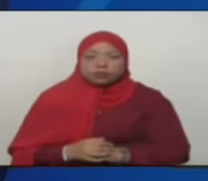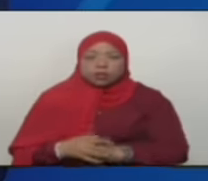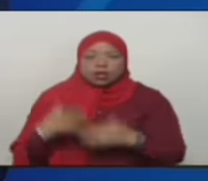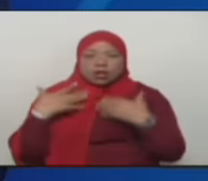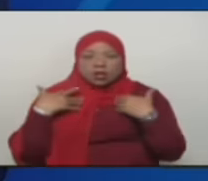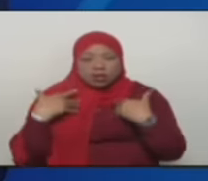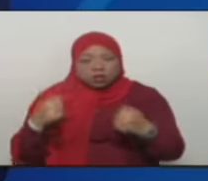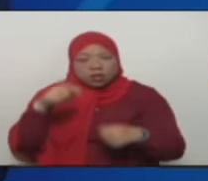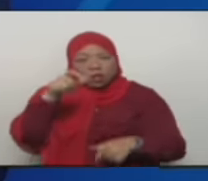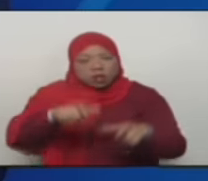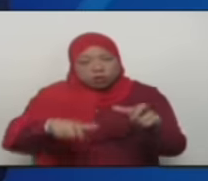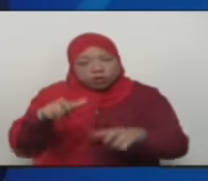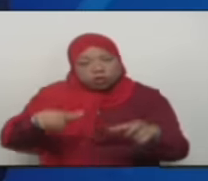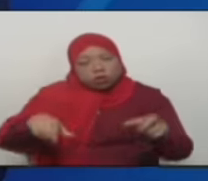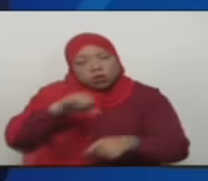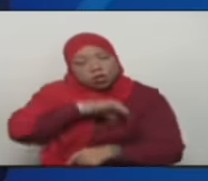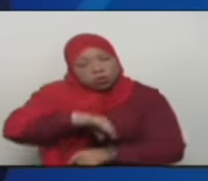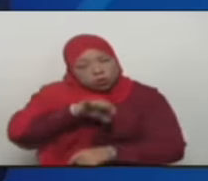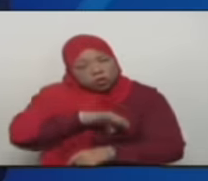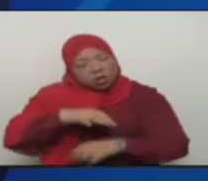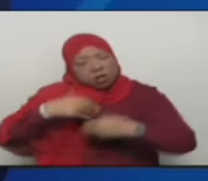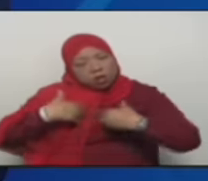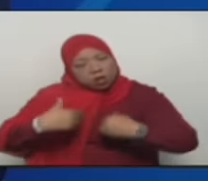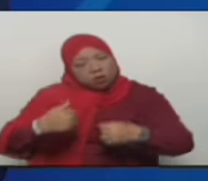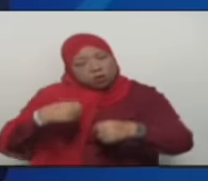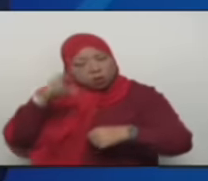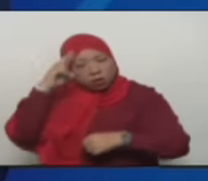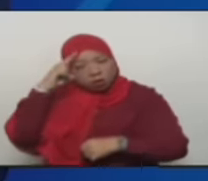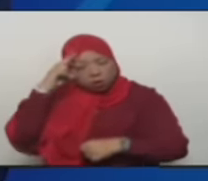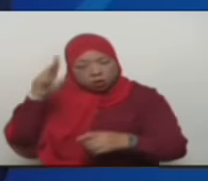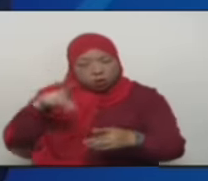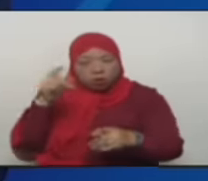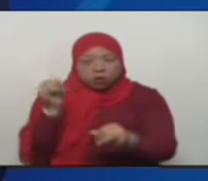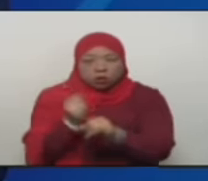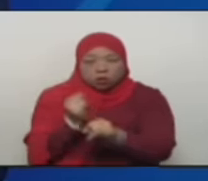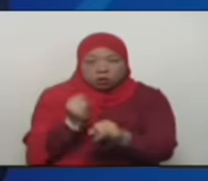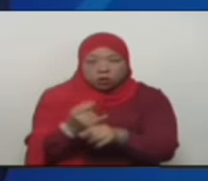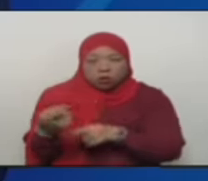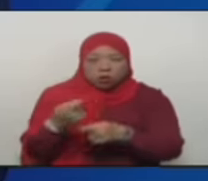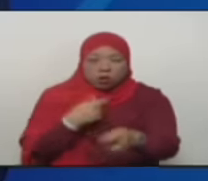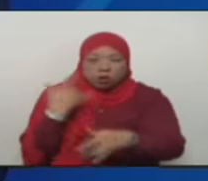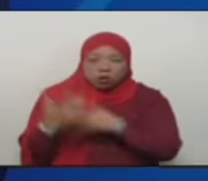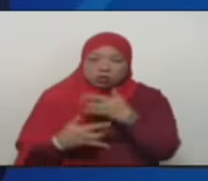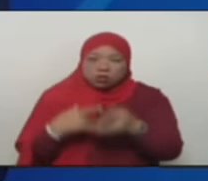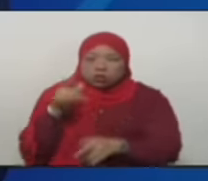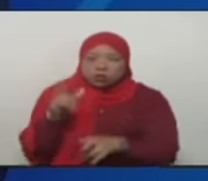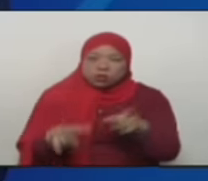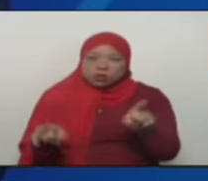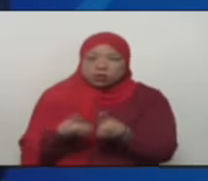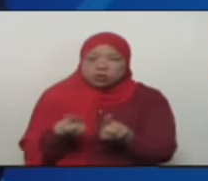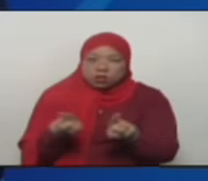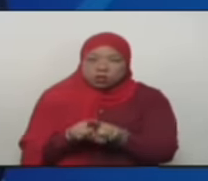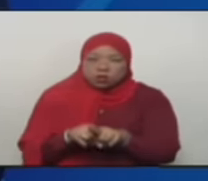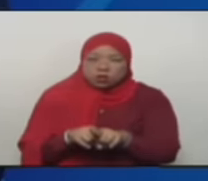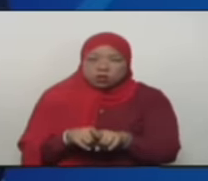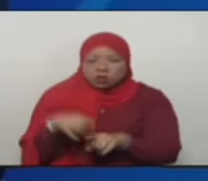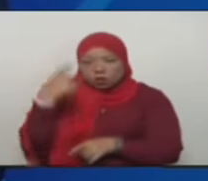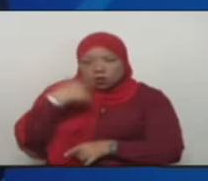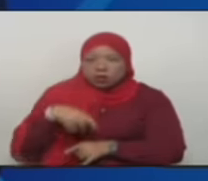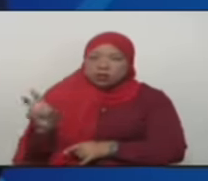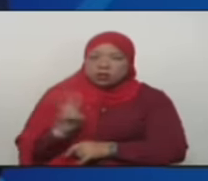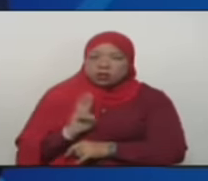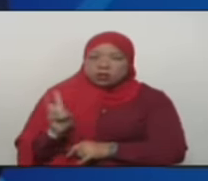sociedad, de sanarla de estas guerras cibernéticas, psicológicas, de autosanarnos como